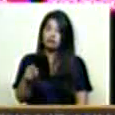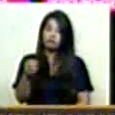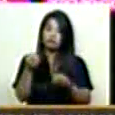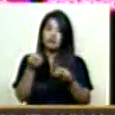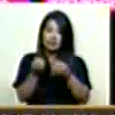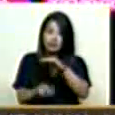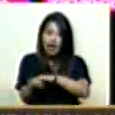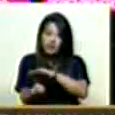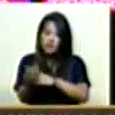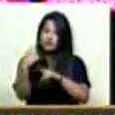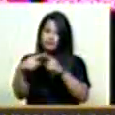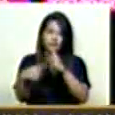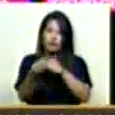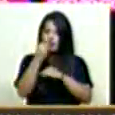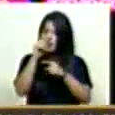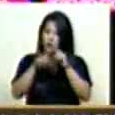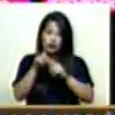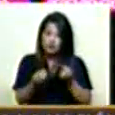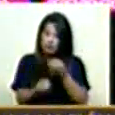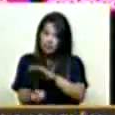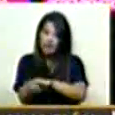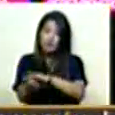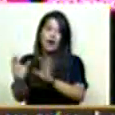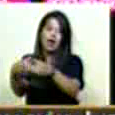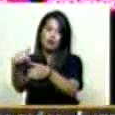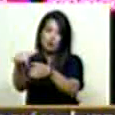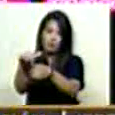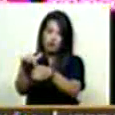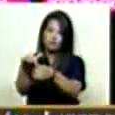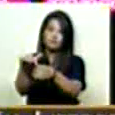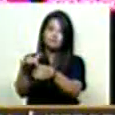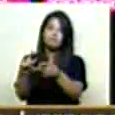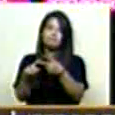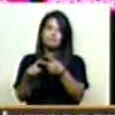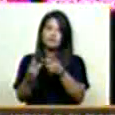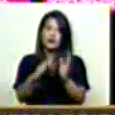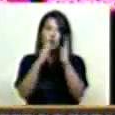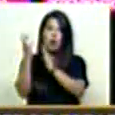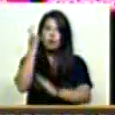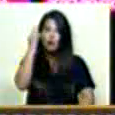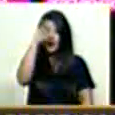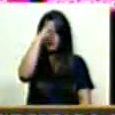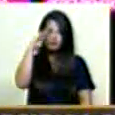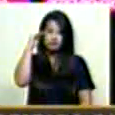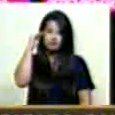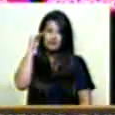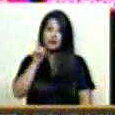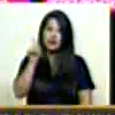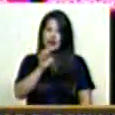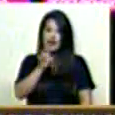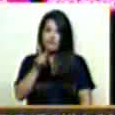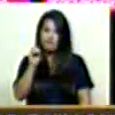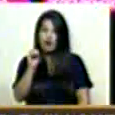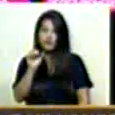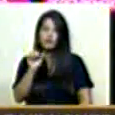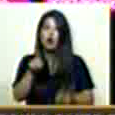logísticos a esta célula terrorista elba maría lugo de 57 años y